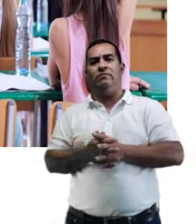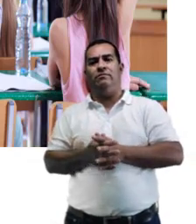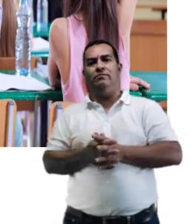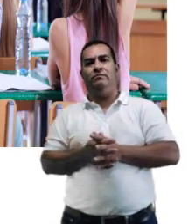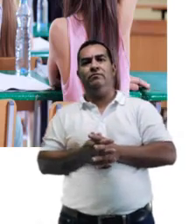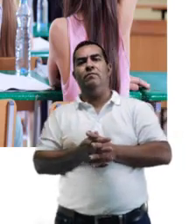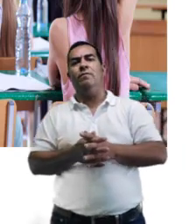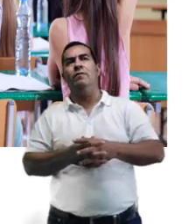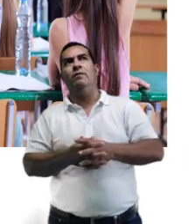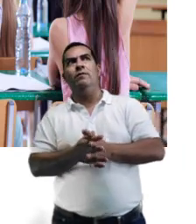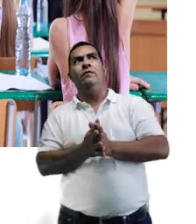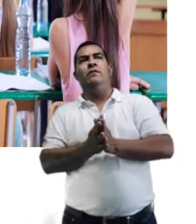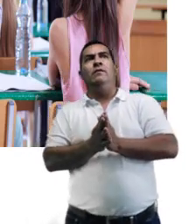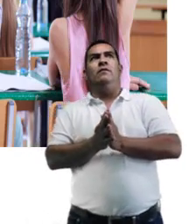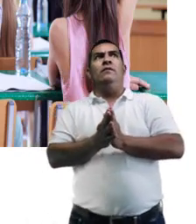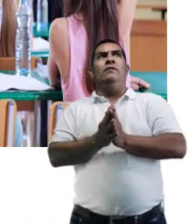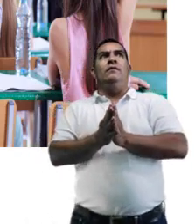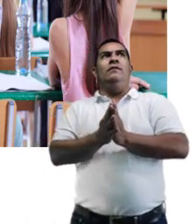trabajo.